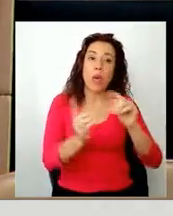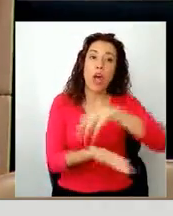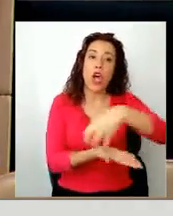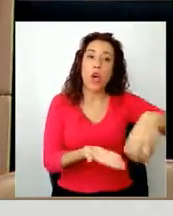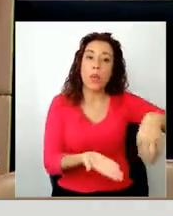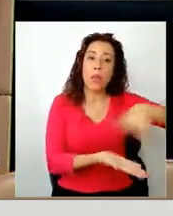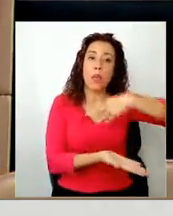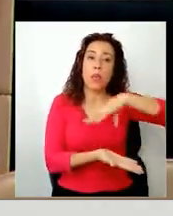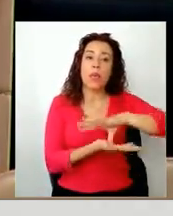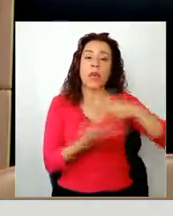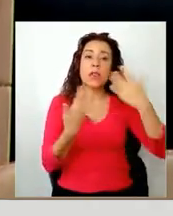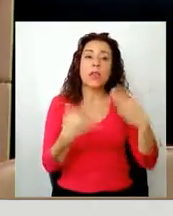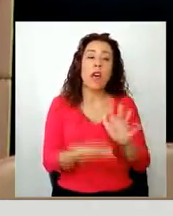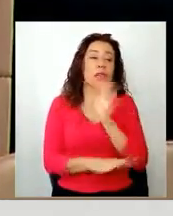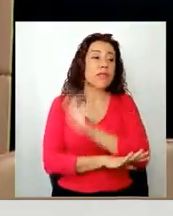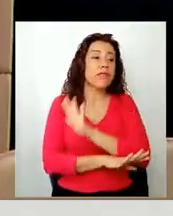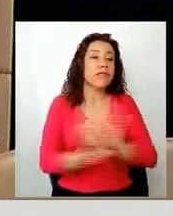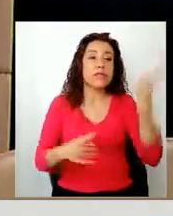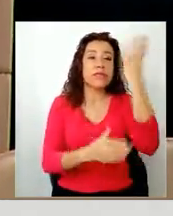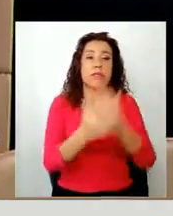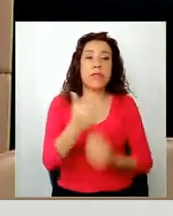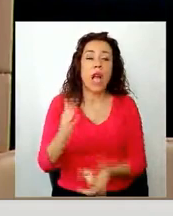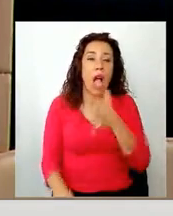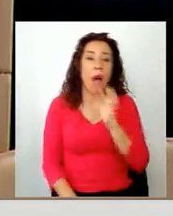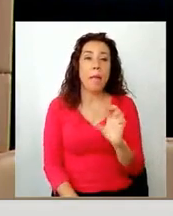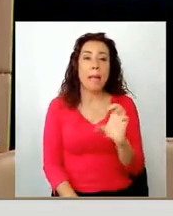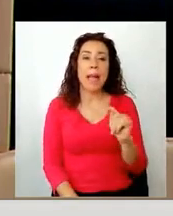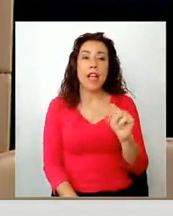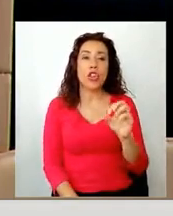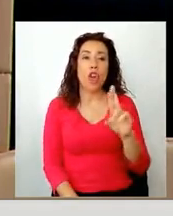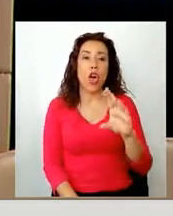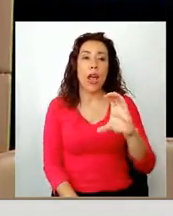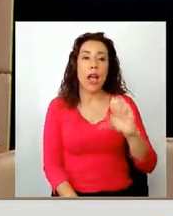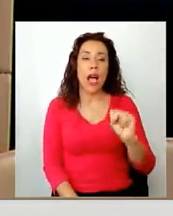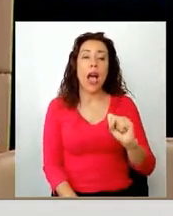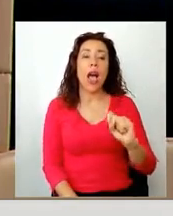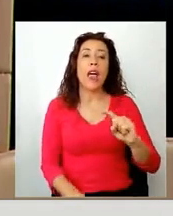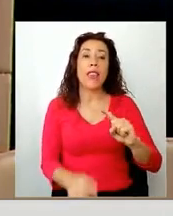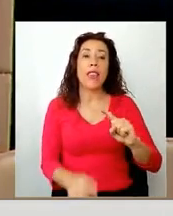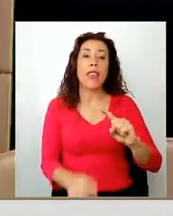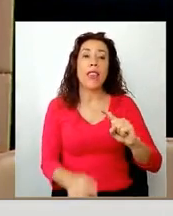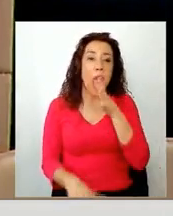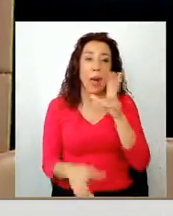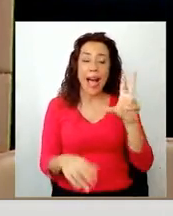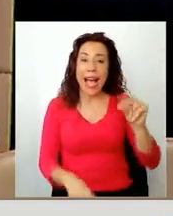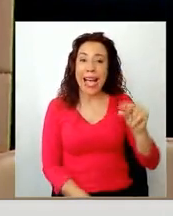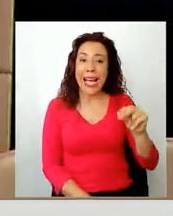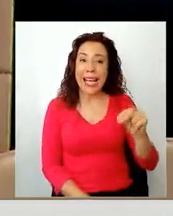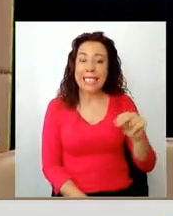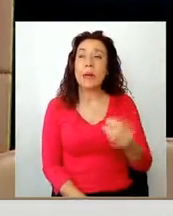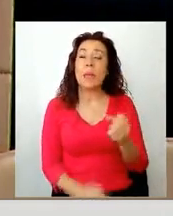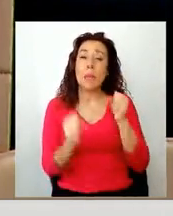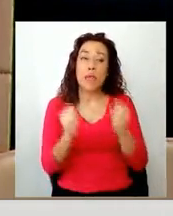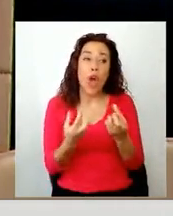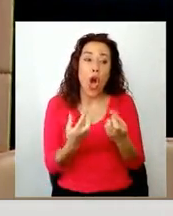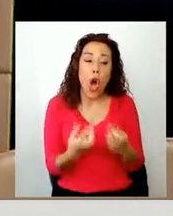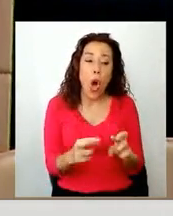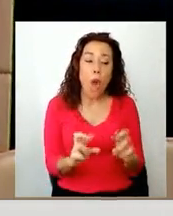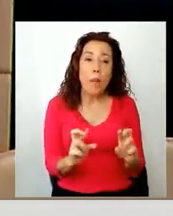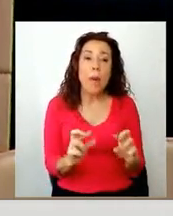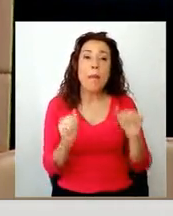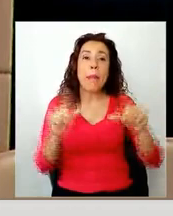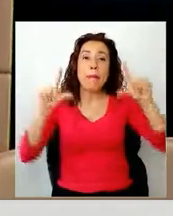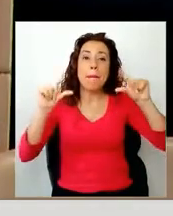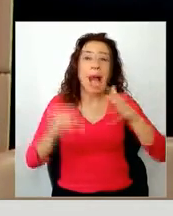se quedaron sin agua como petorca la reutilización de aguas grises es una oportunidad para reducir el consumo de agua